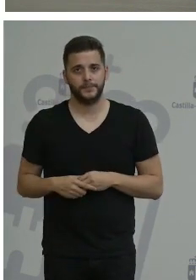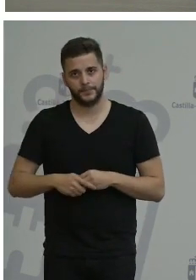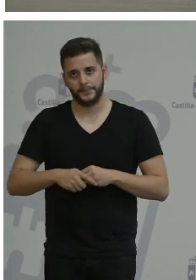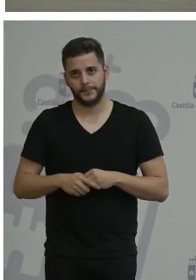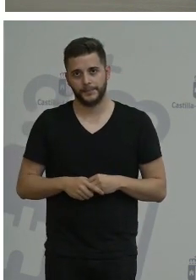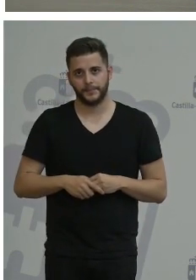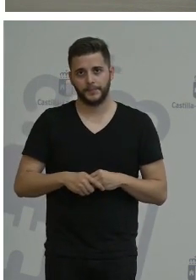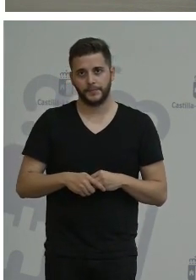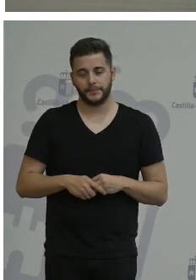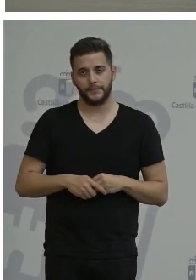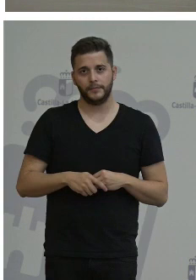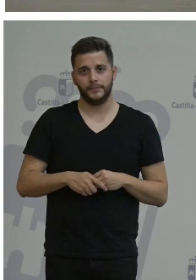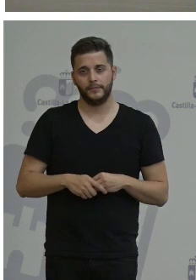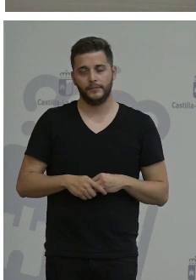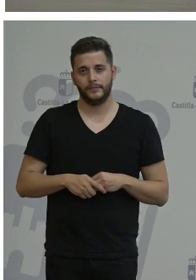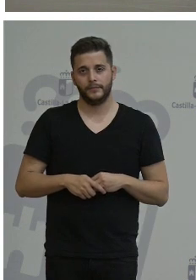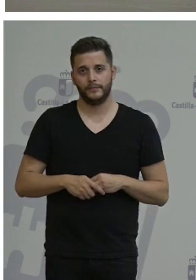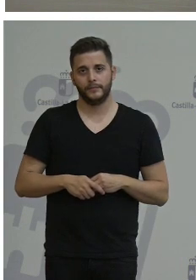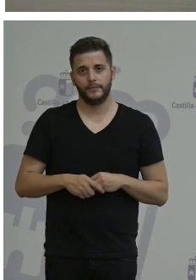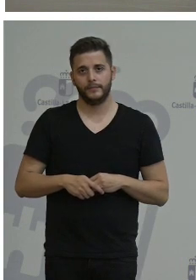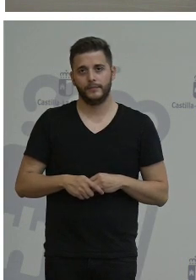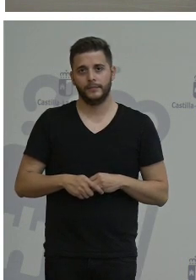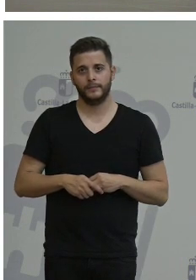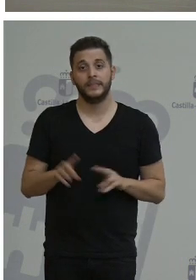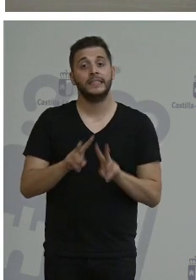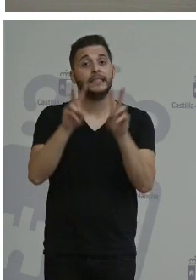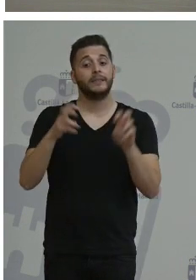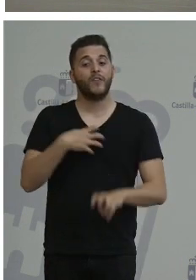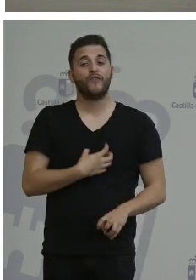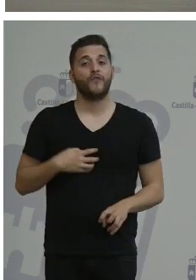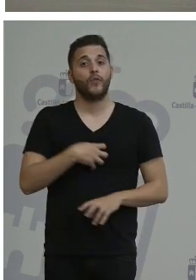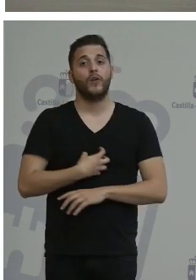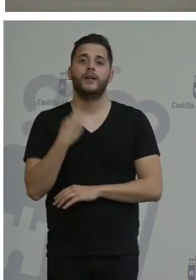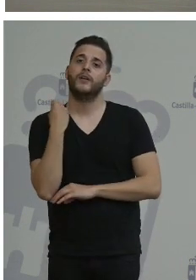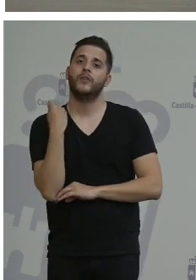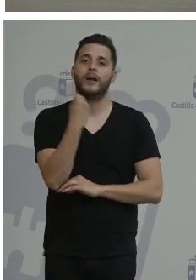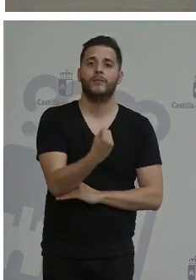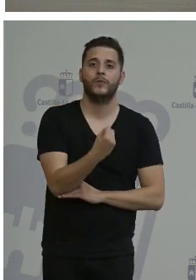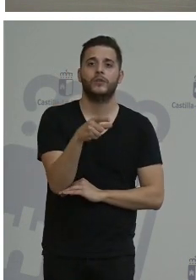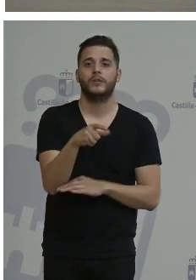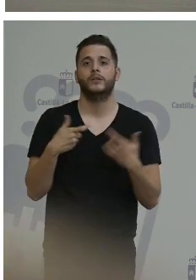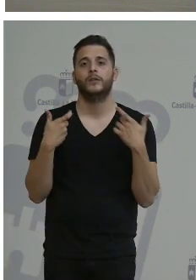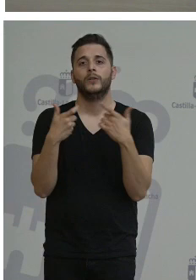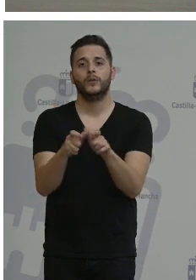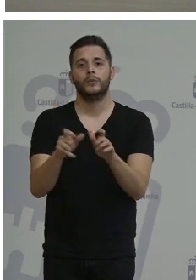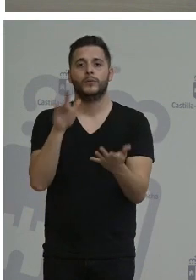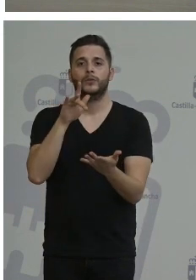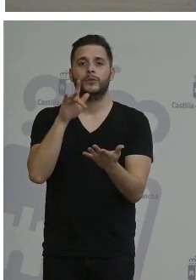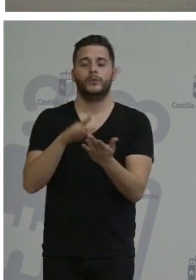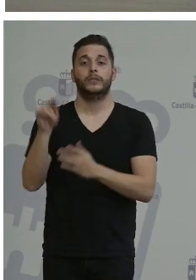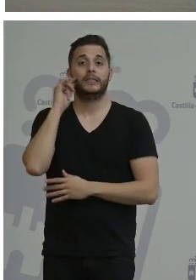la cuestión del funcionario o funcionaria de apoyo, el grupo donde se encuentra apoyando.